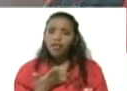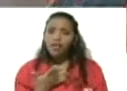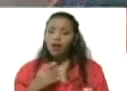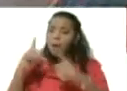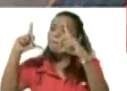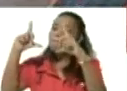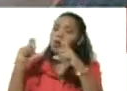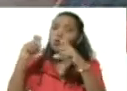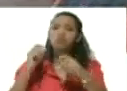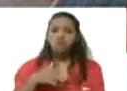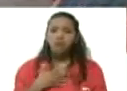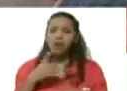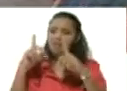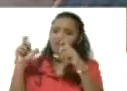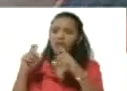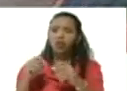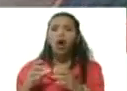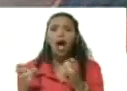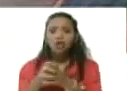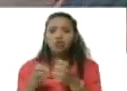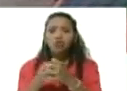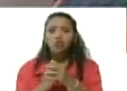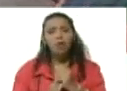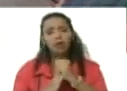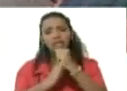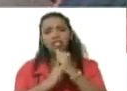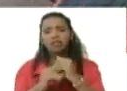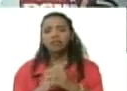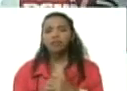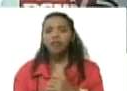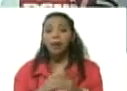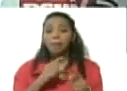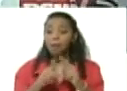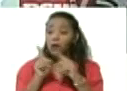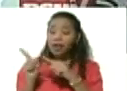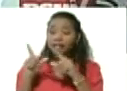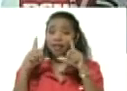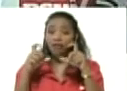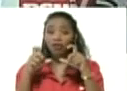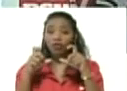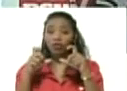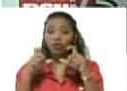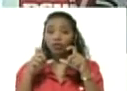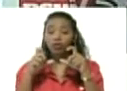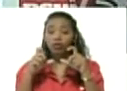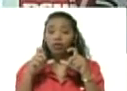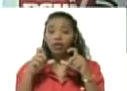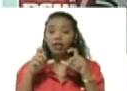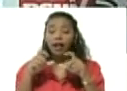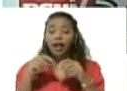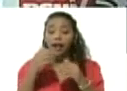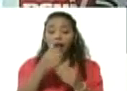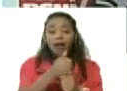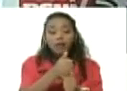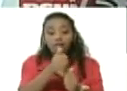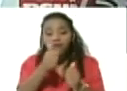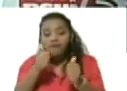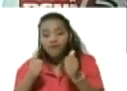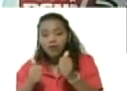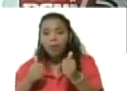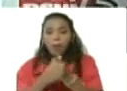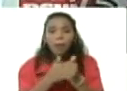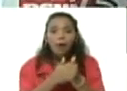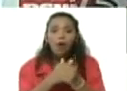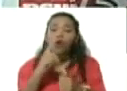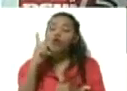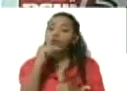momento a su dirigencia, pero en esa foto es inevitable que salga la generación de relevo. No hay